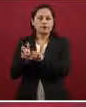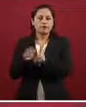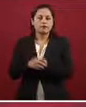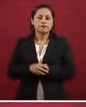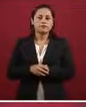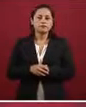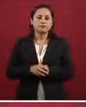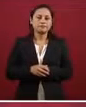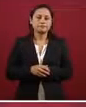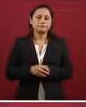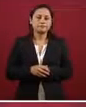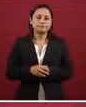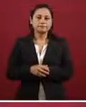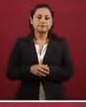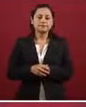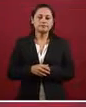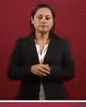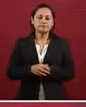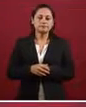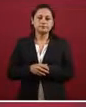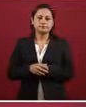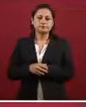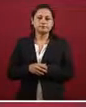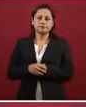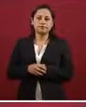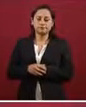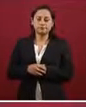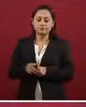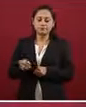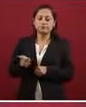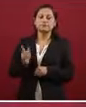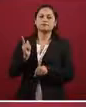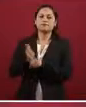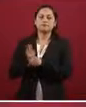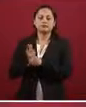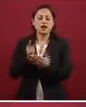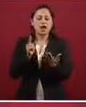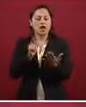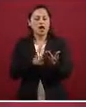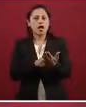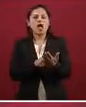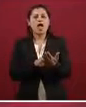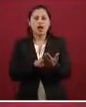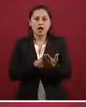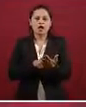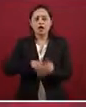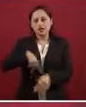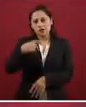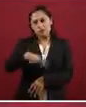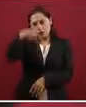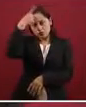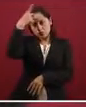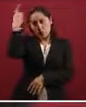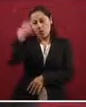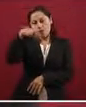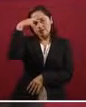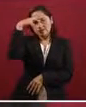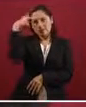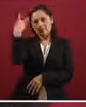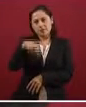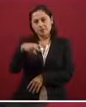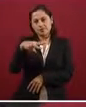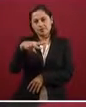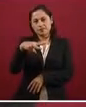de dominio de la nación, eran de